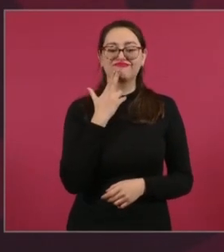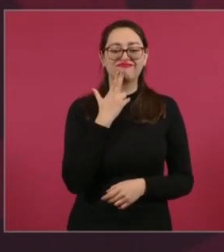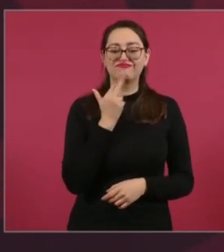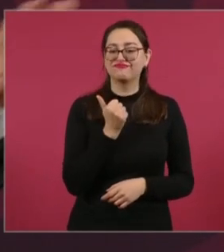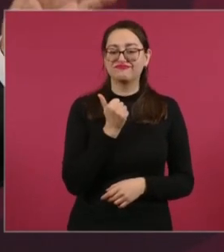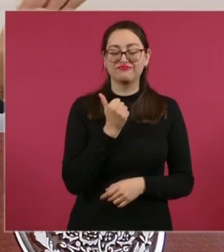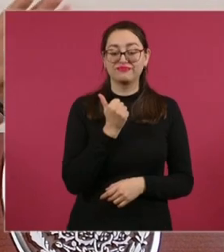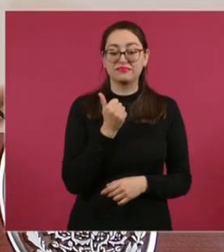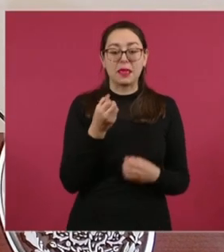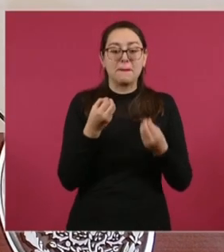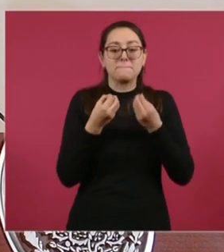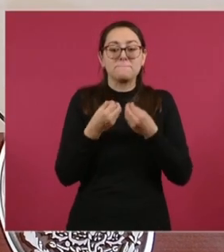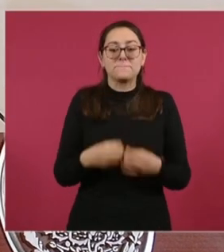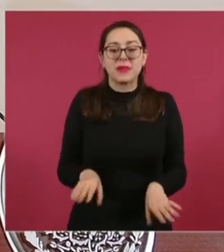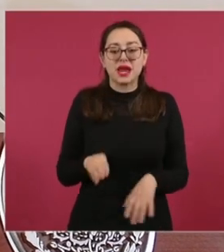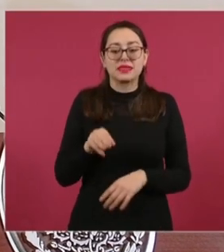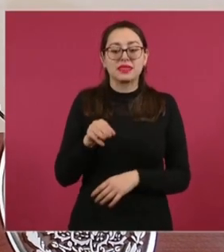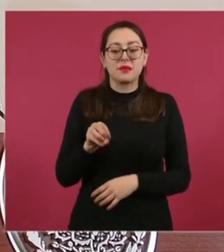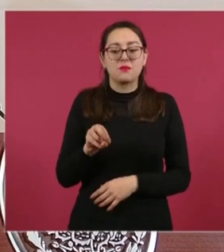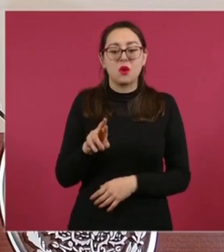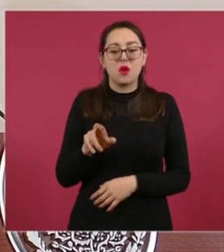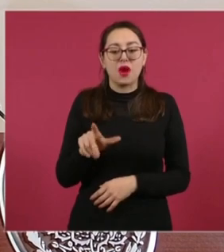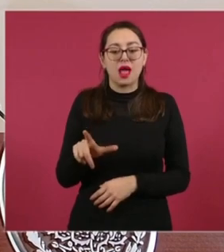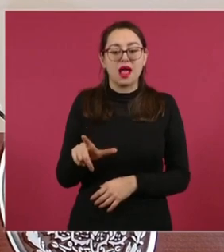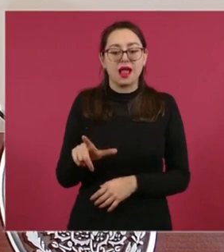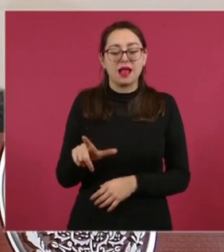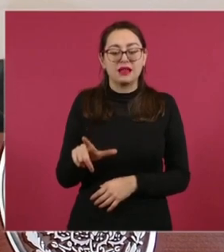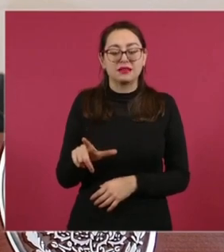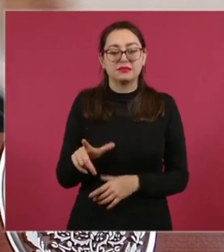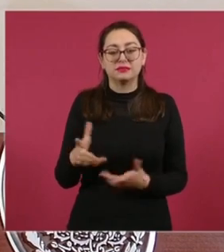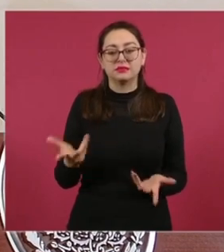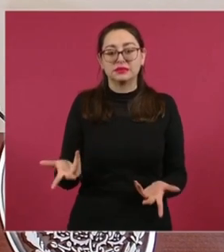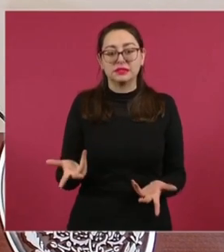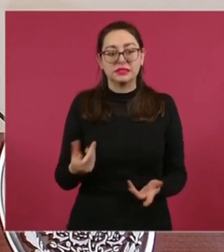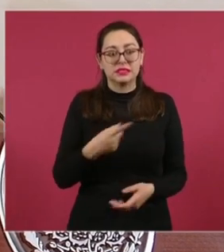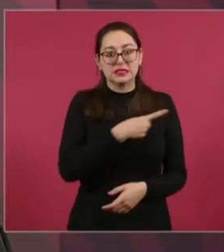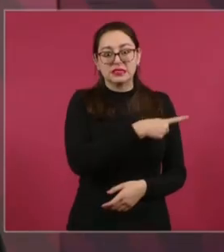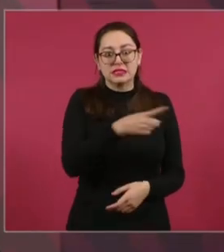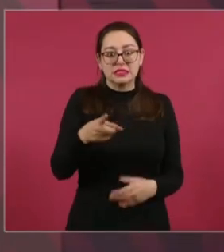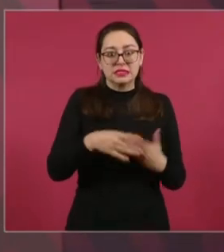no tiene autoridad moral y es reín.